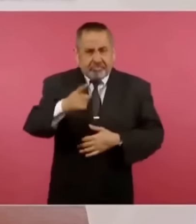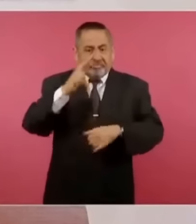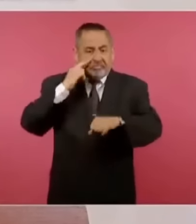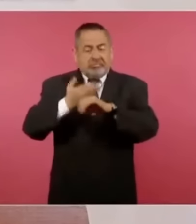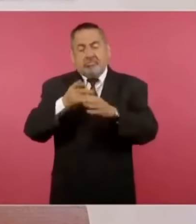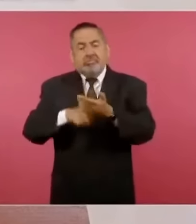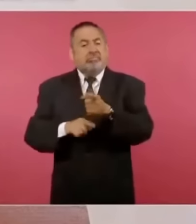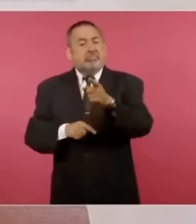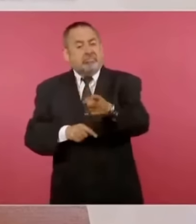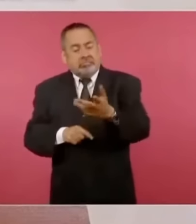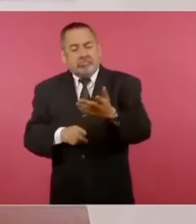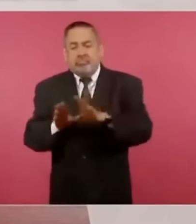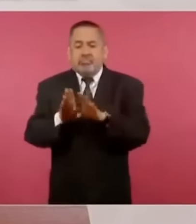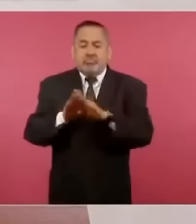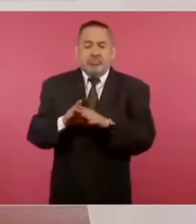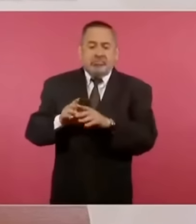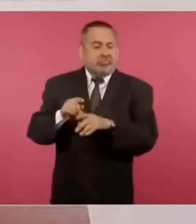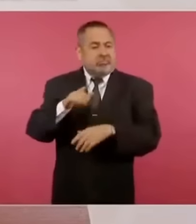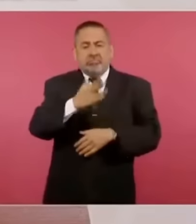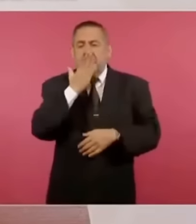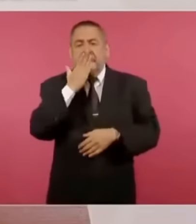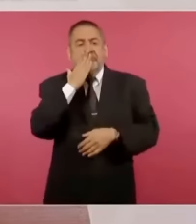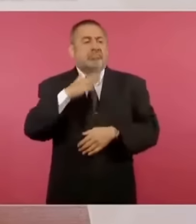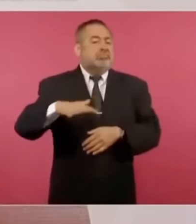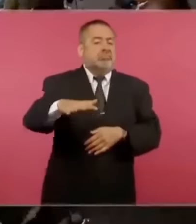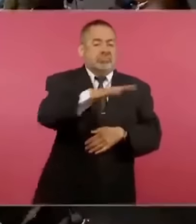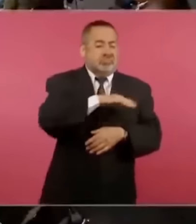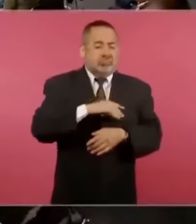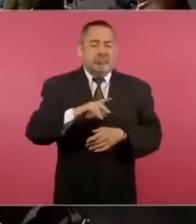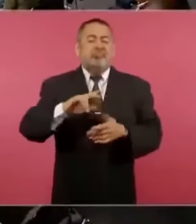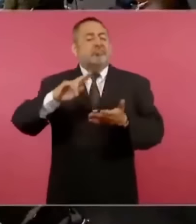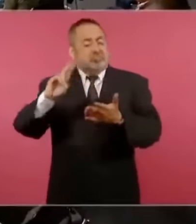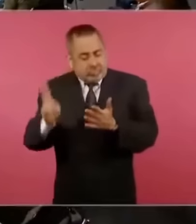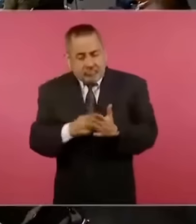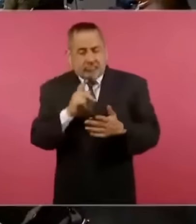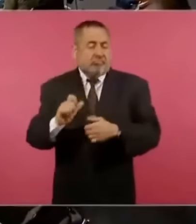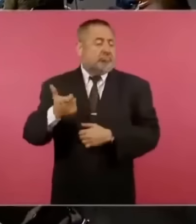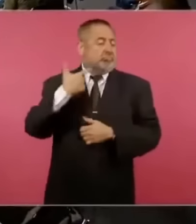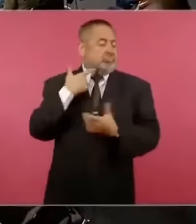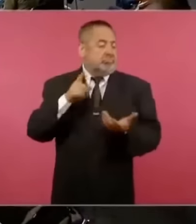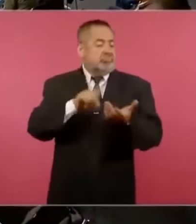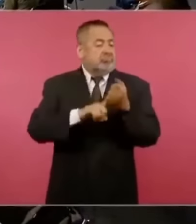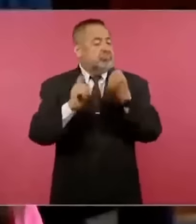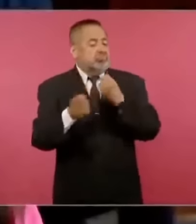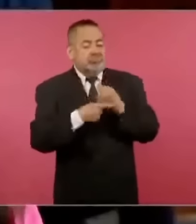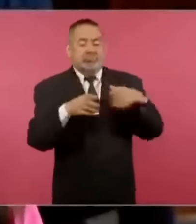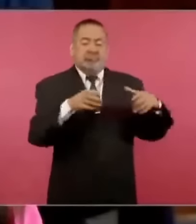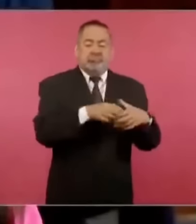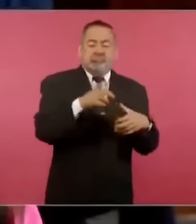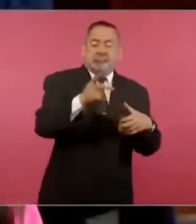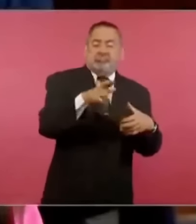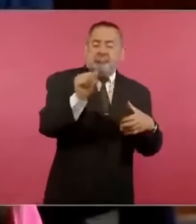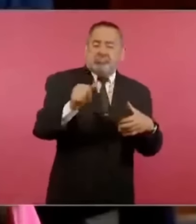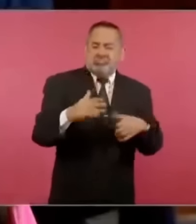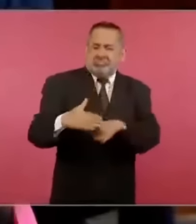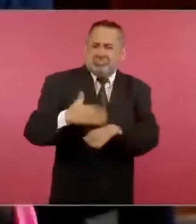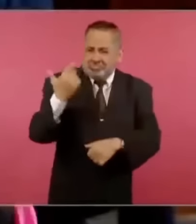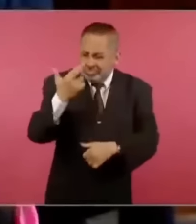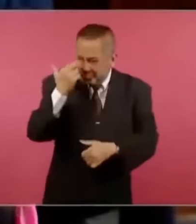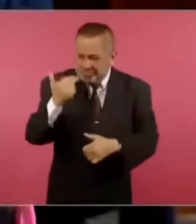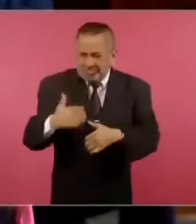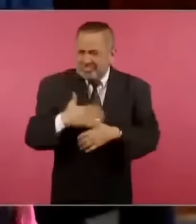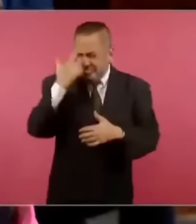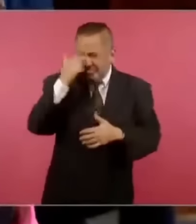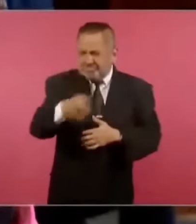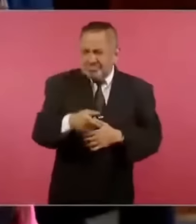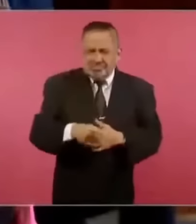social de cómo le va a dejar a Sonora al padrecismo otra vez gobernando. ¿Pero por qué? ¿Por